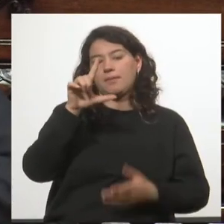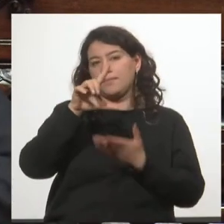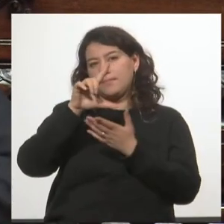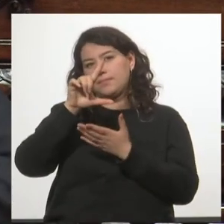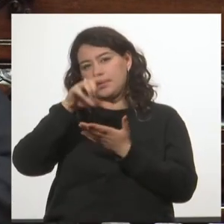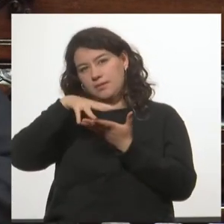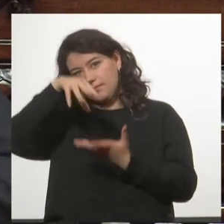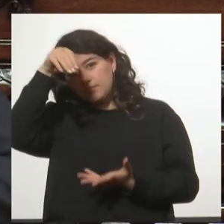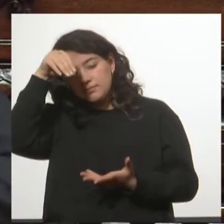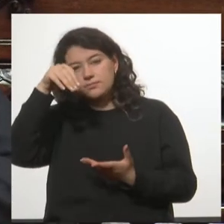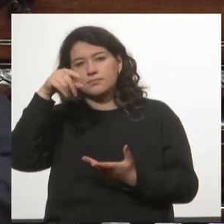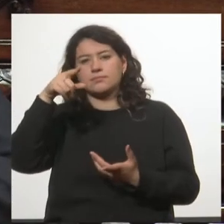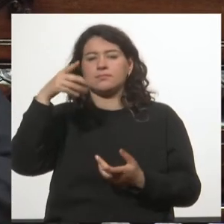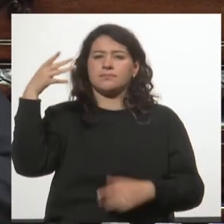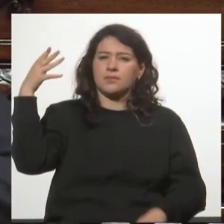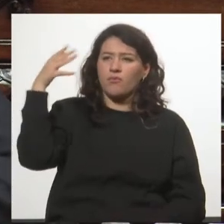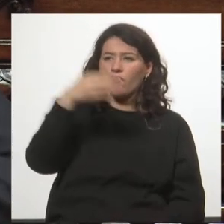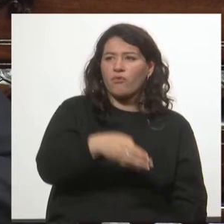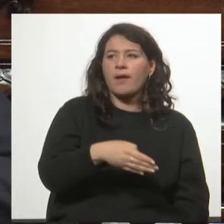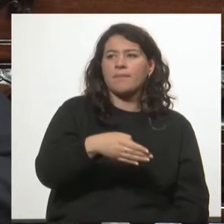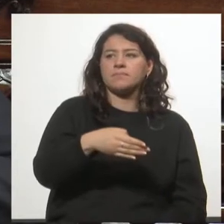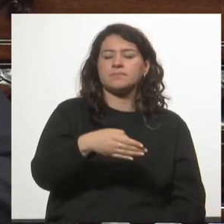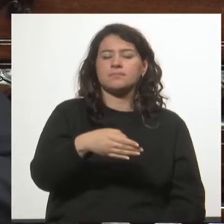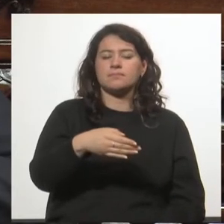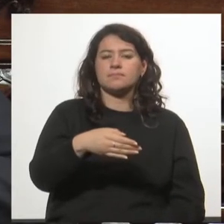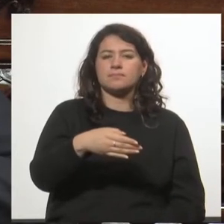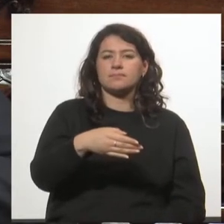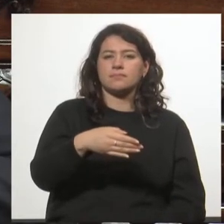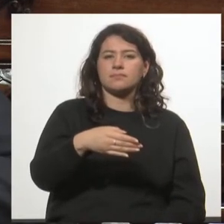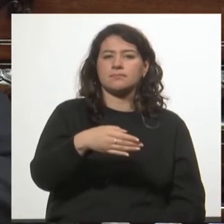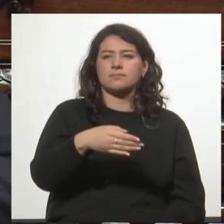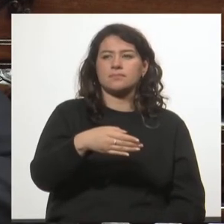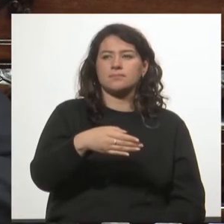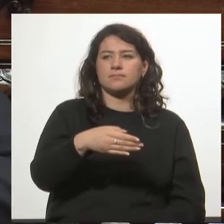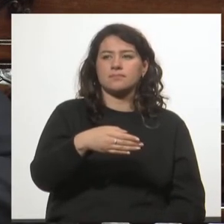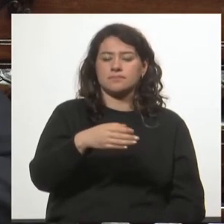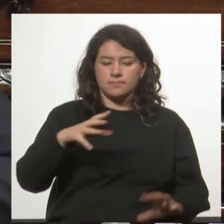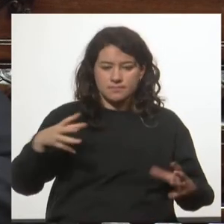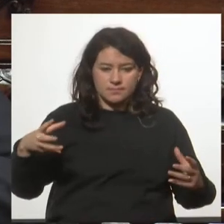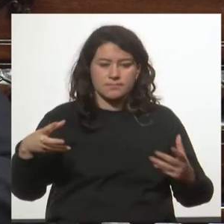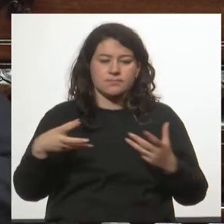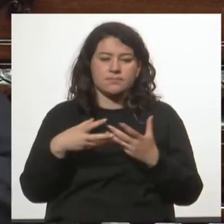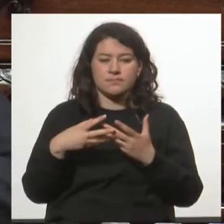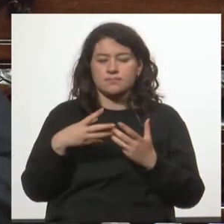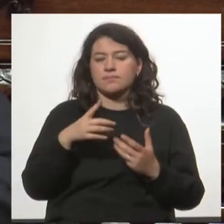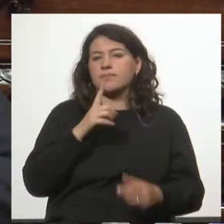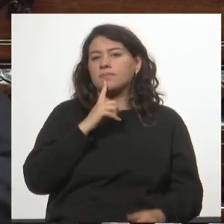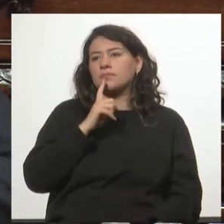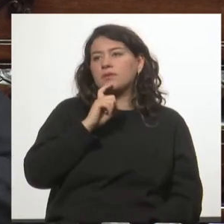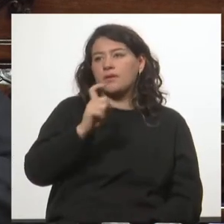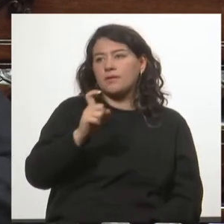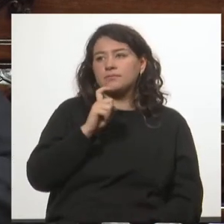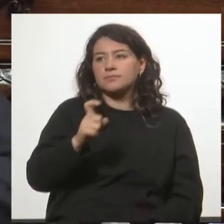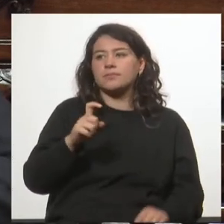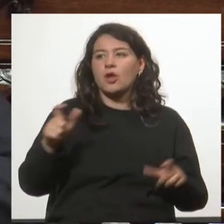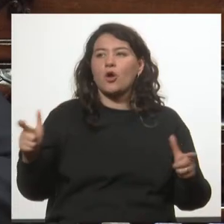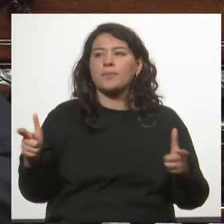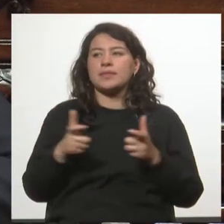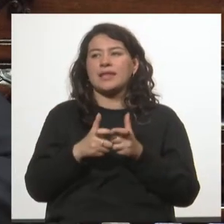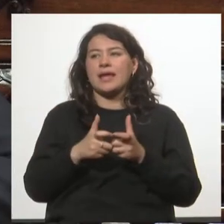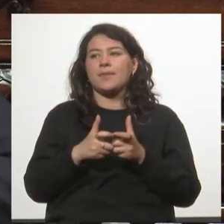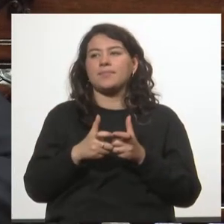comparecer en él en el partido colorado del comité ejecutivo nacional